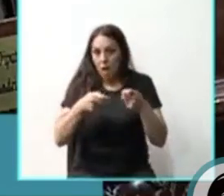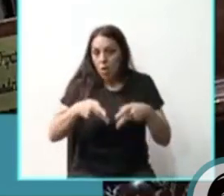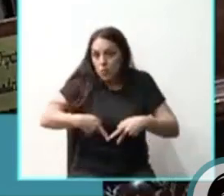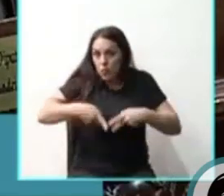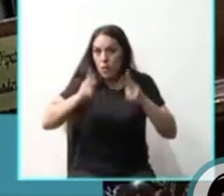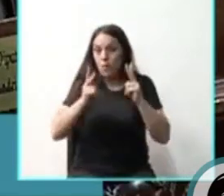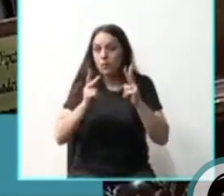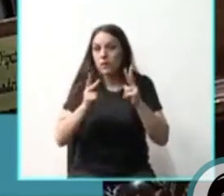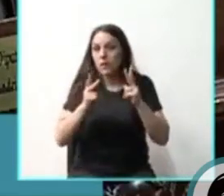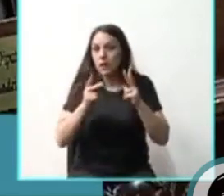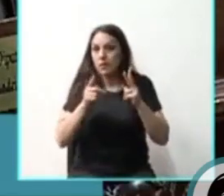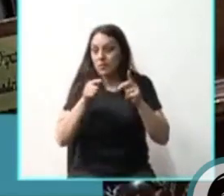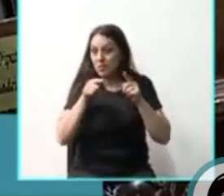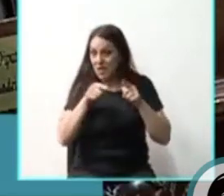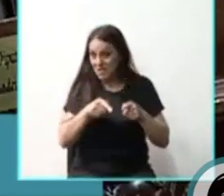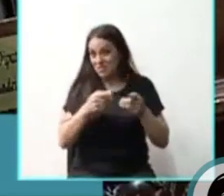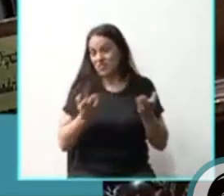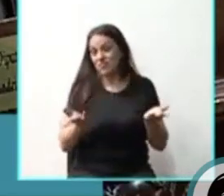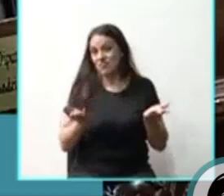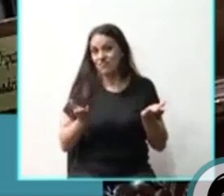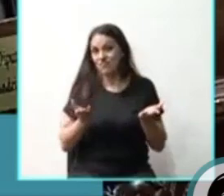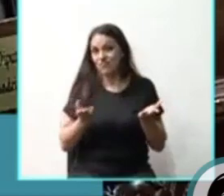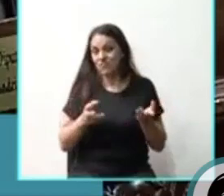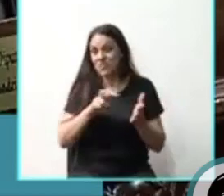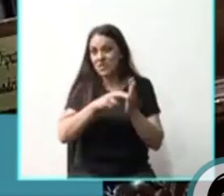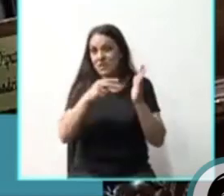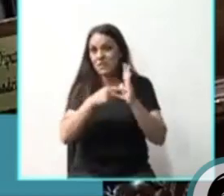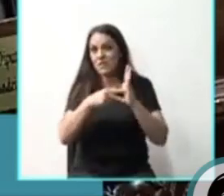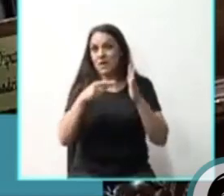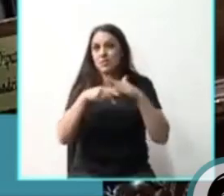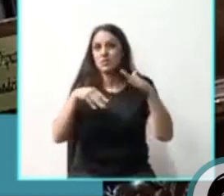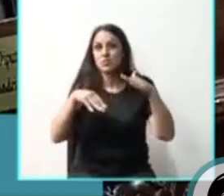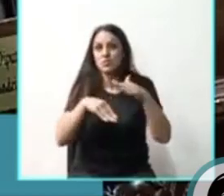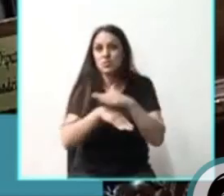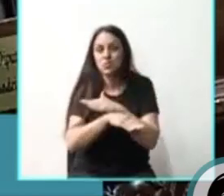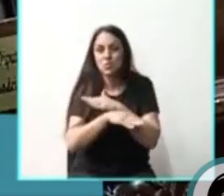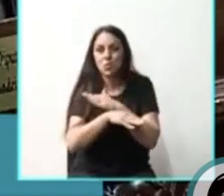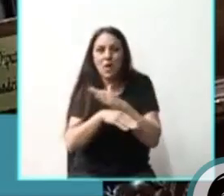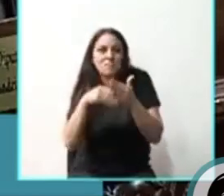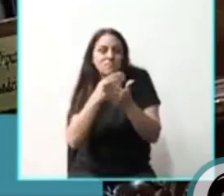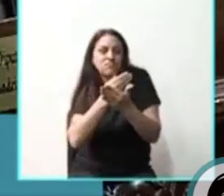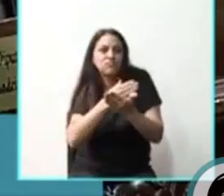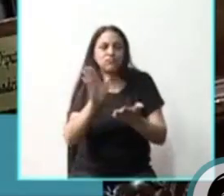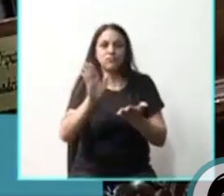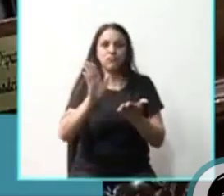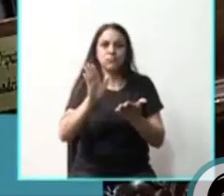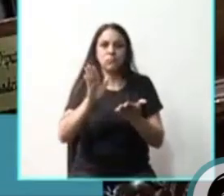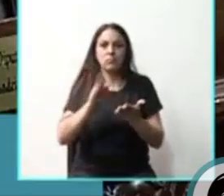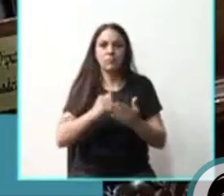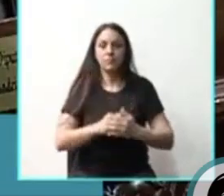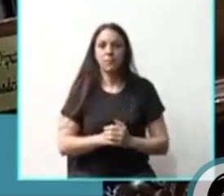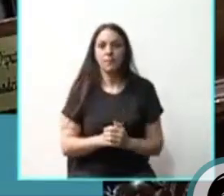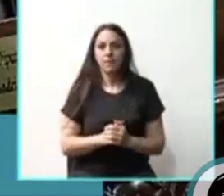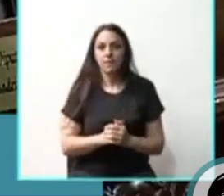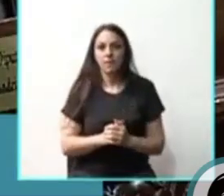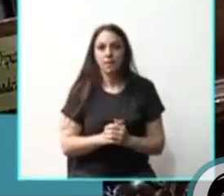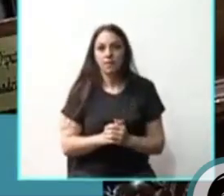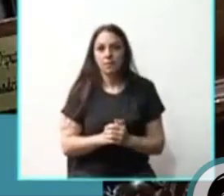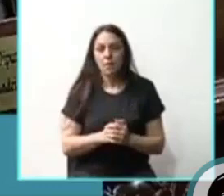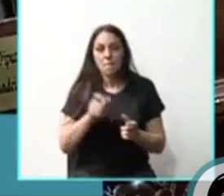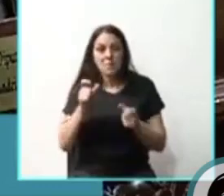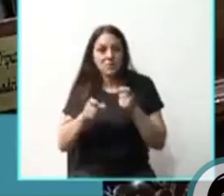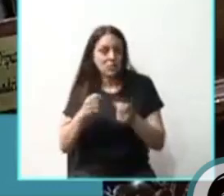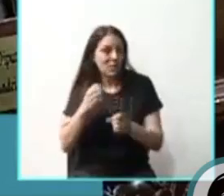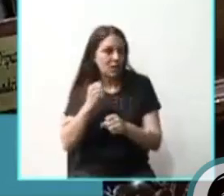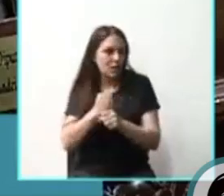esto significa una ciudad cada vez más expulsiva más expulsiva de los que trabajan aquí